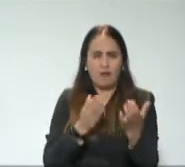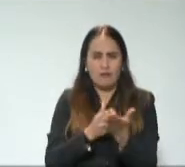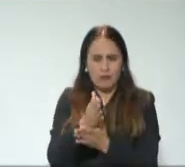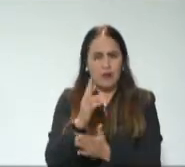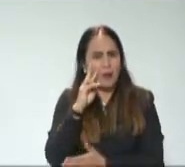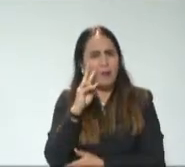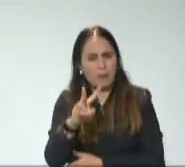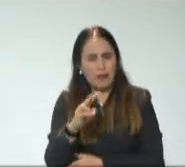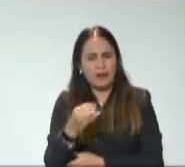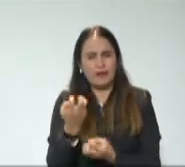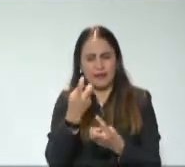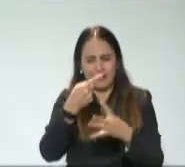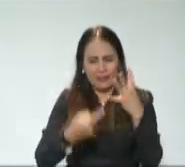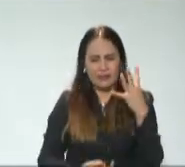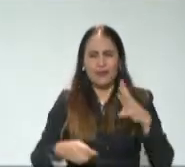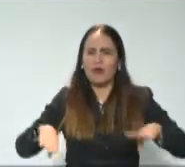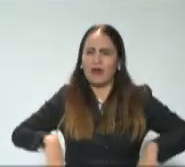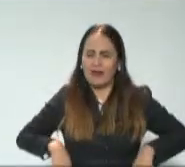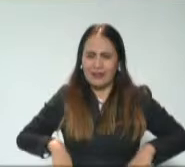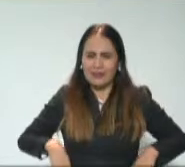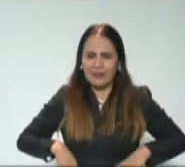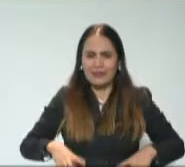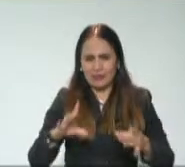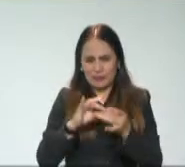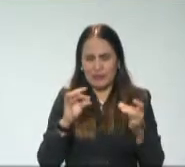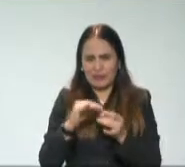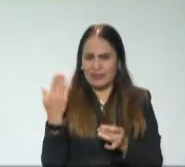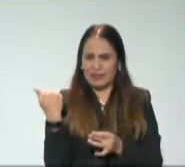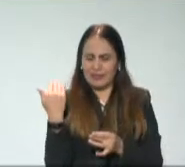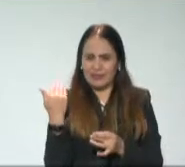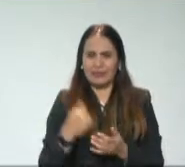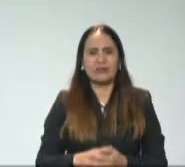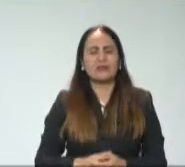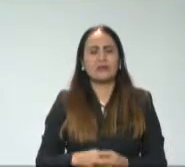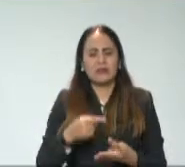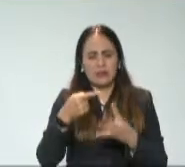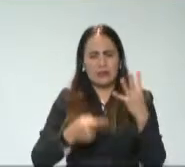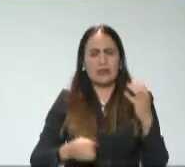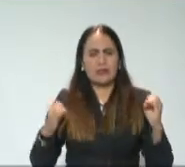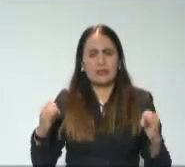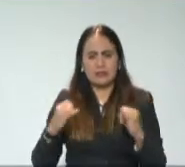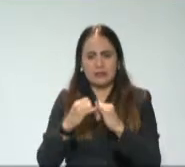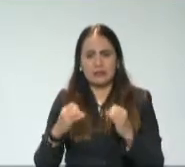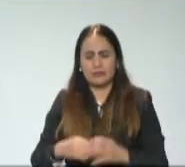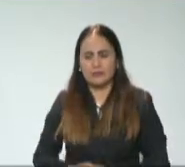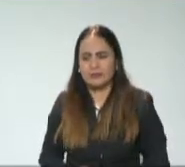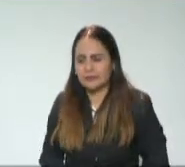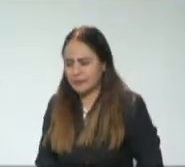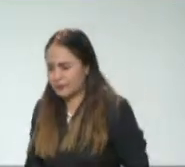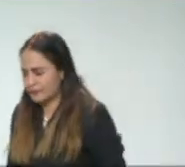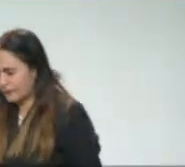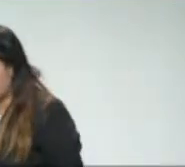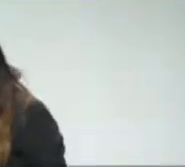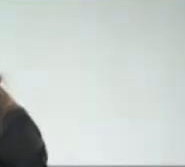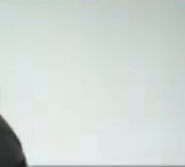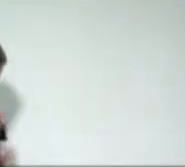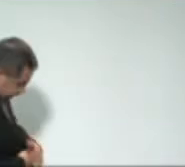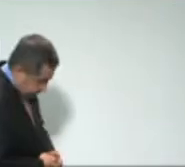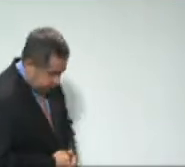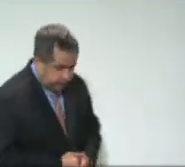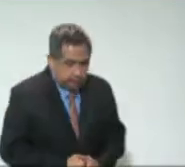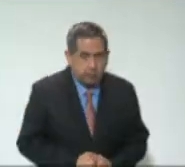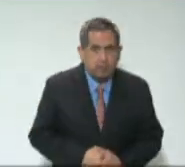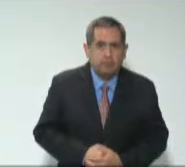visual son las características que así nos señalaste el compromiso institucional del cual nos platicas ante la